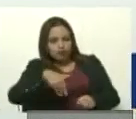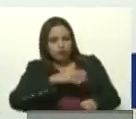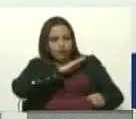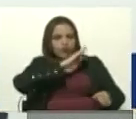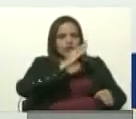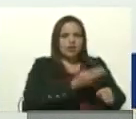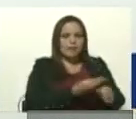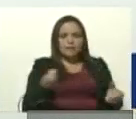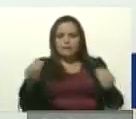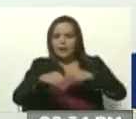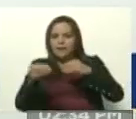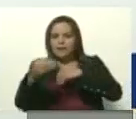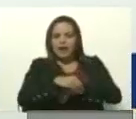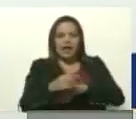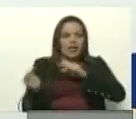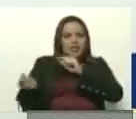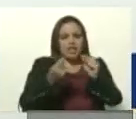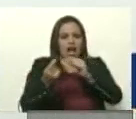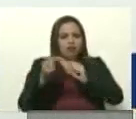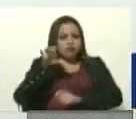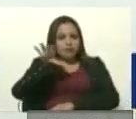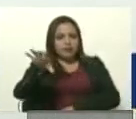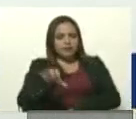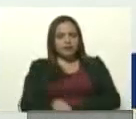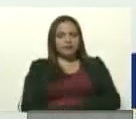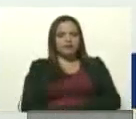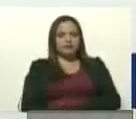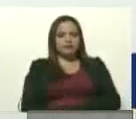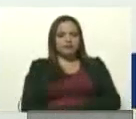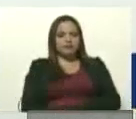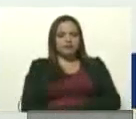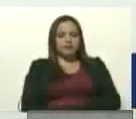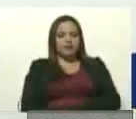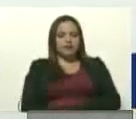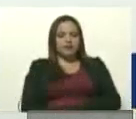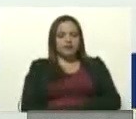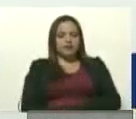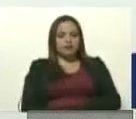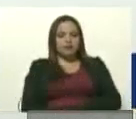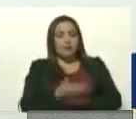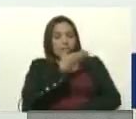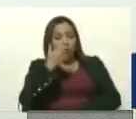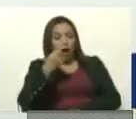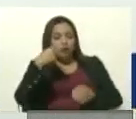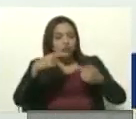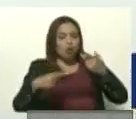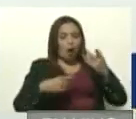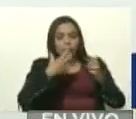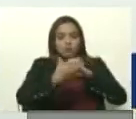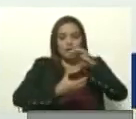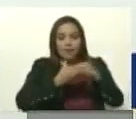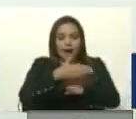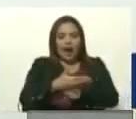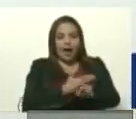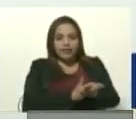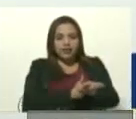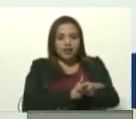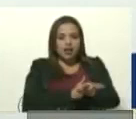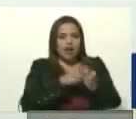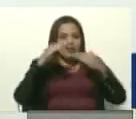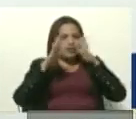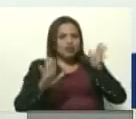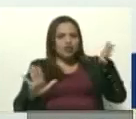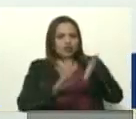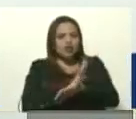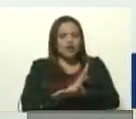fortalecer aún más el diálogo en el país para tratar todas las cuestiones pendientes sobre la aplicación